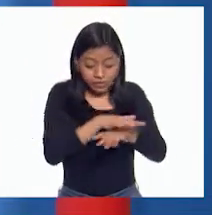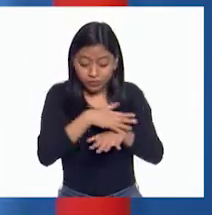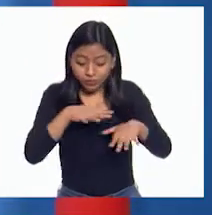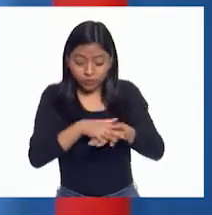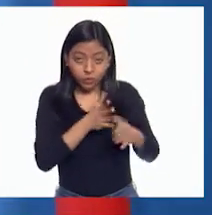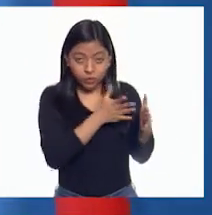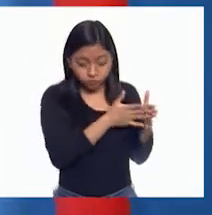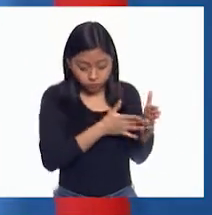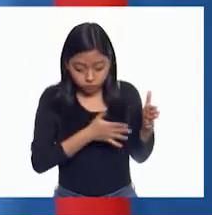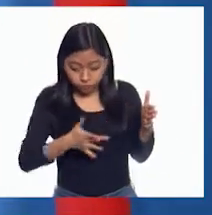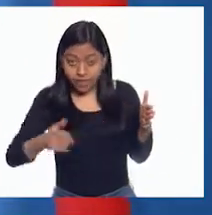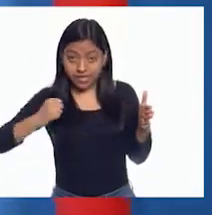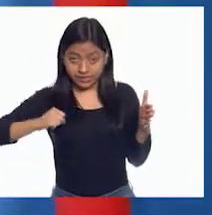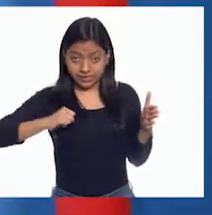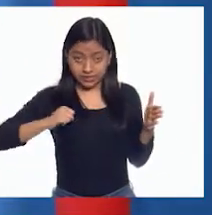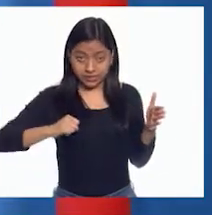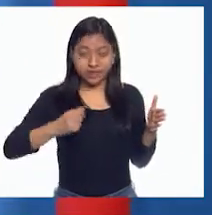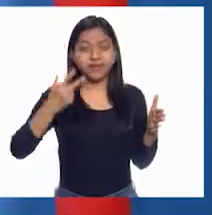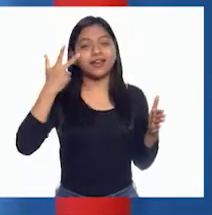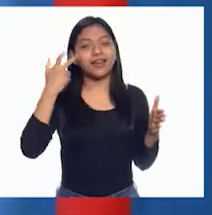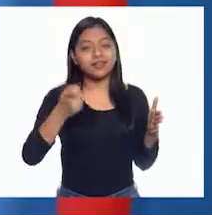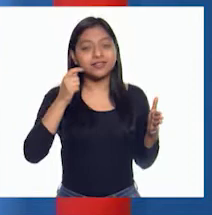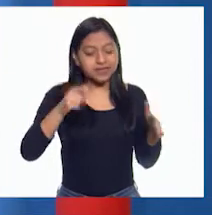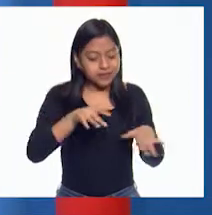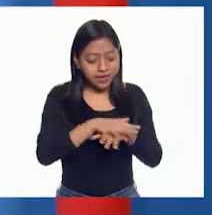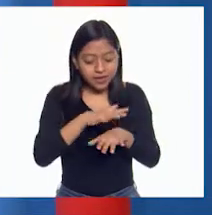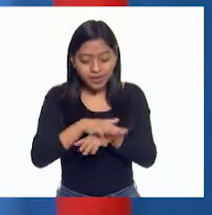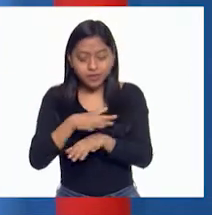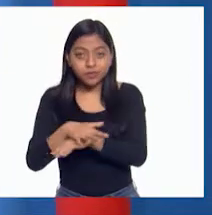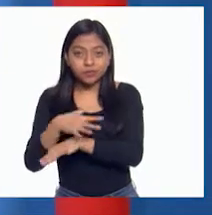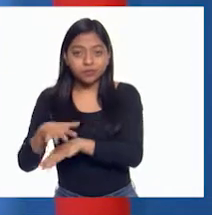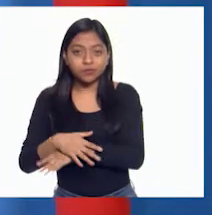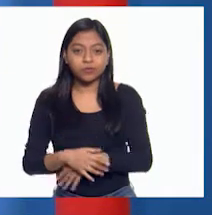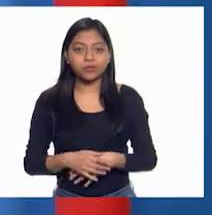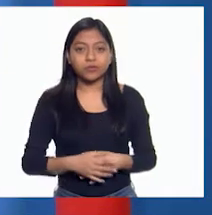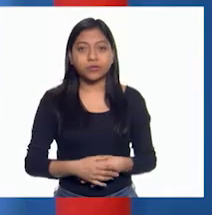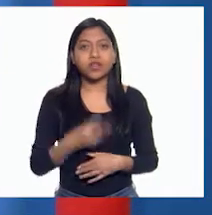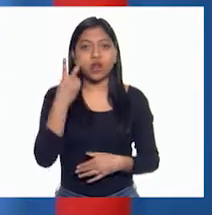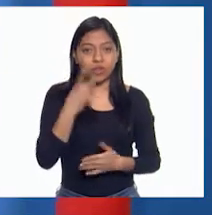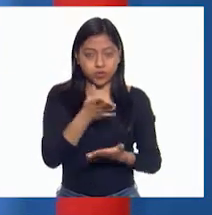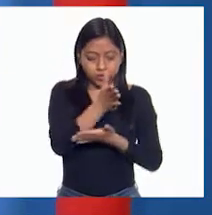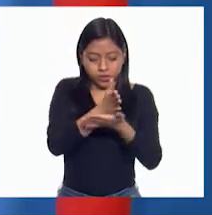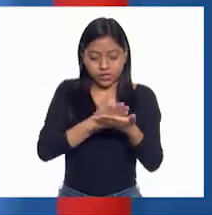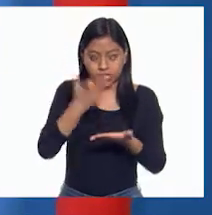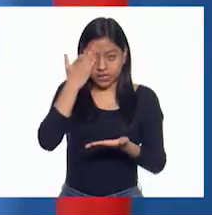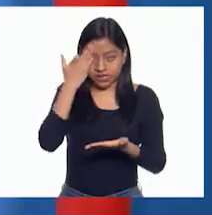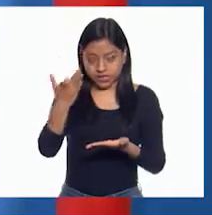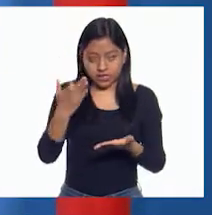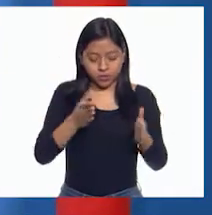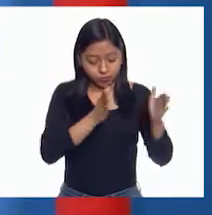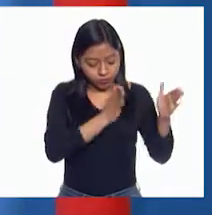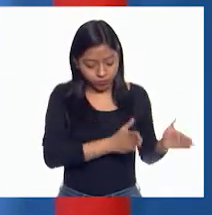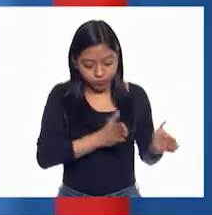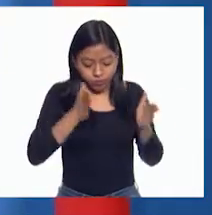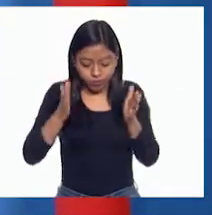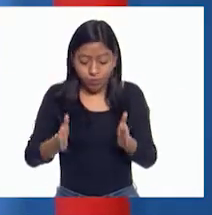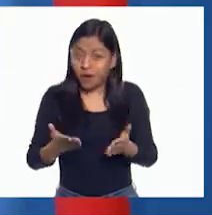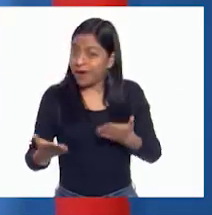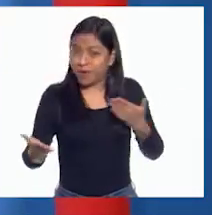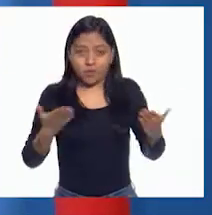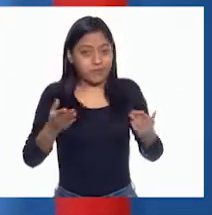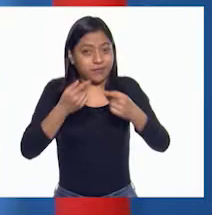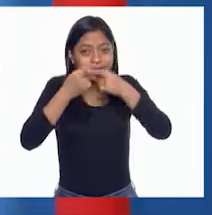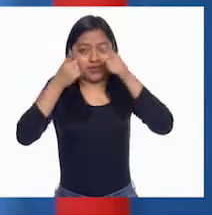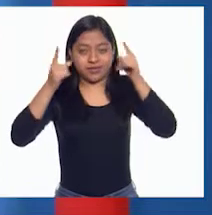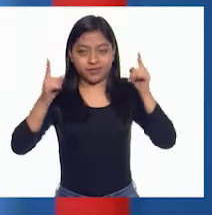en estos siglos son fenómenos que han diferenciado a estas dos edades de la historia occidental, a tal punto